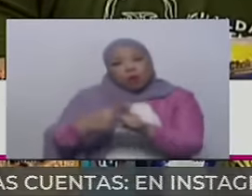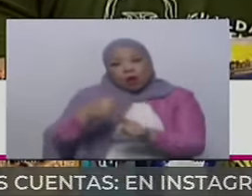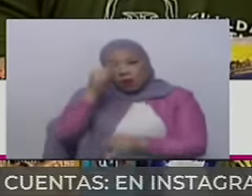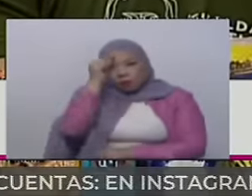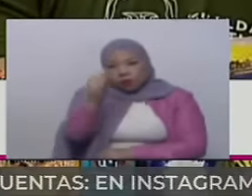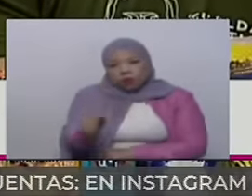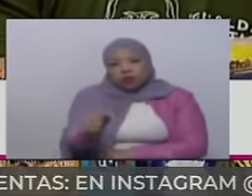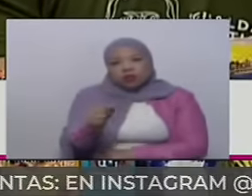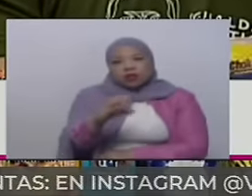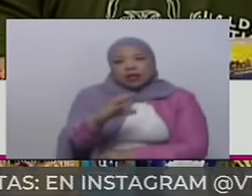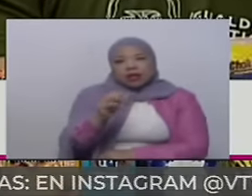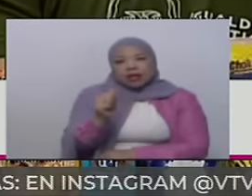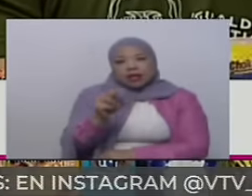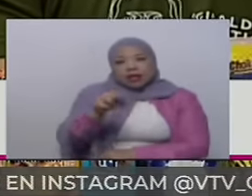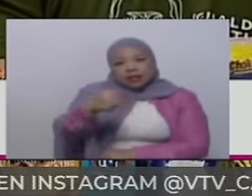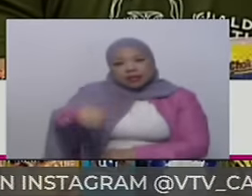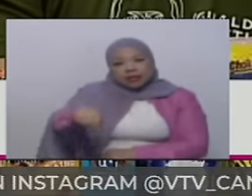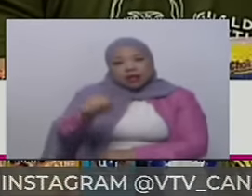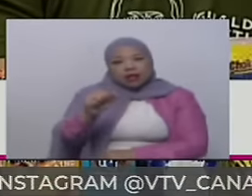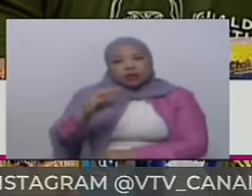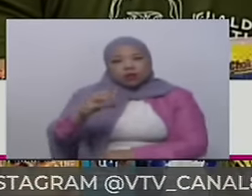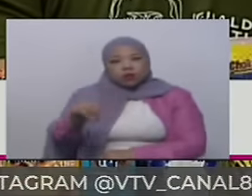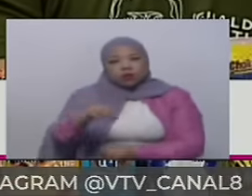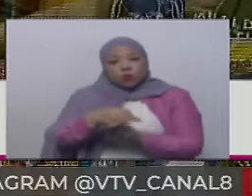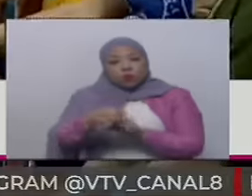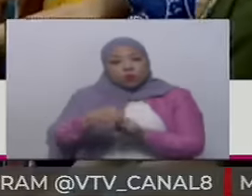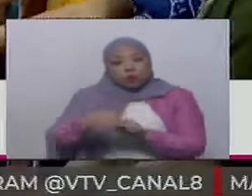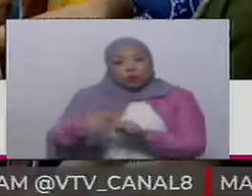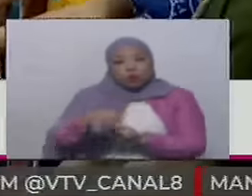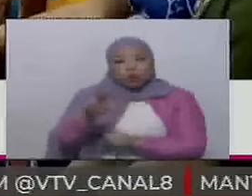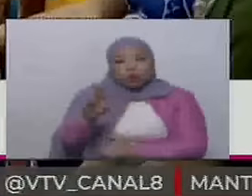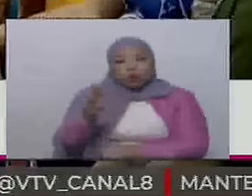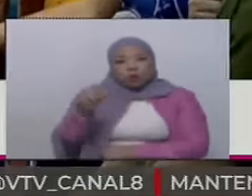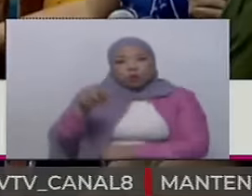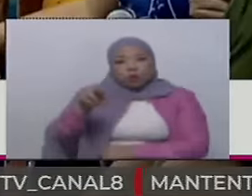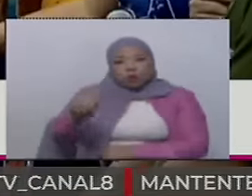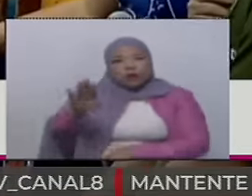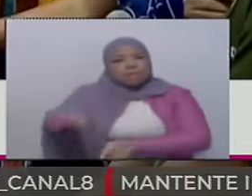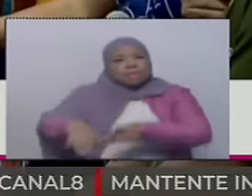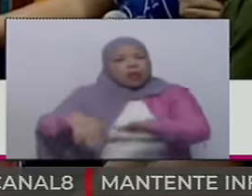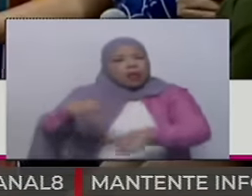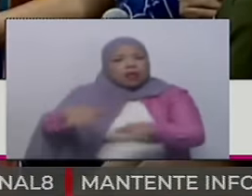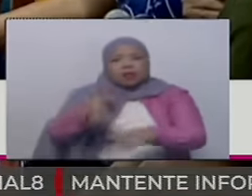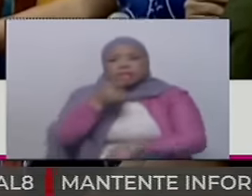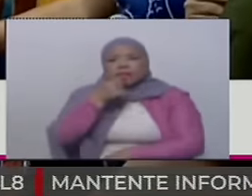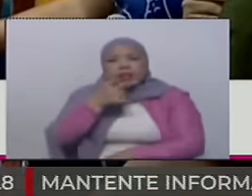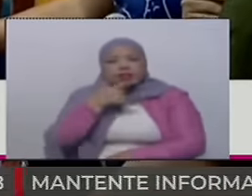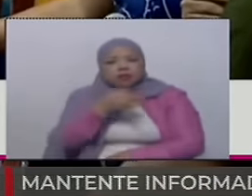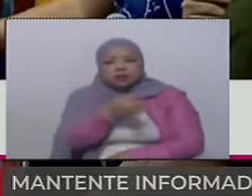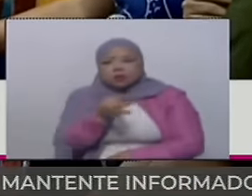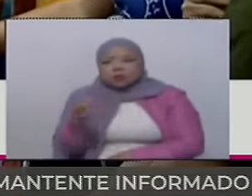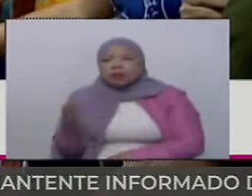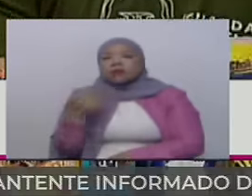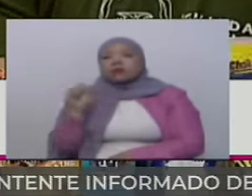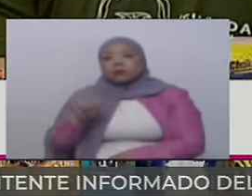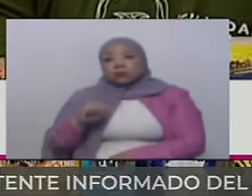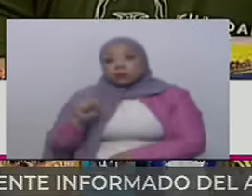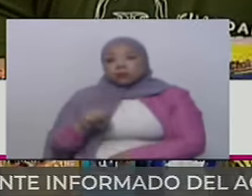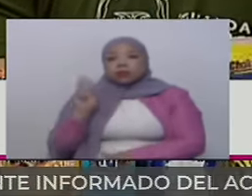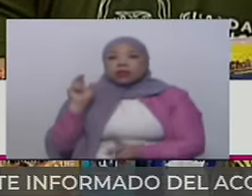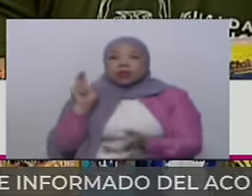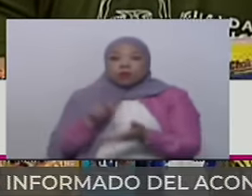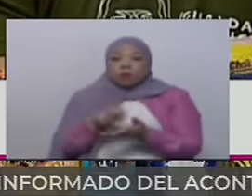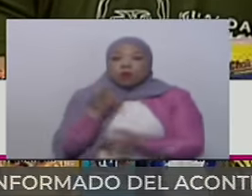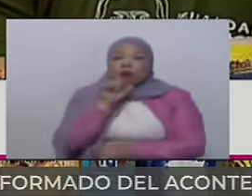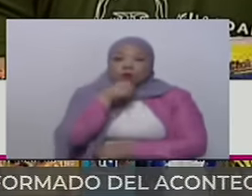Cañango, ¿dónde queda Cañango? En la parroquia Borburata. En Borburate, que hay unas playas bien bonitas. Sí, bueno, y entonces ahí las personas de la